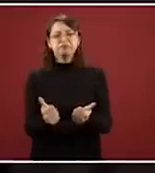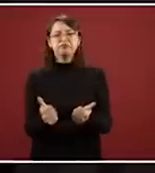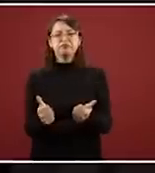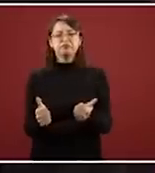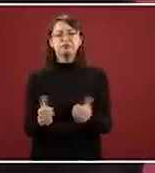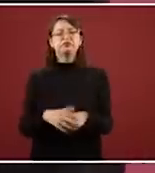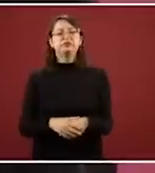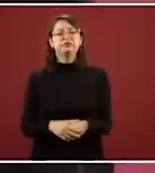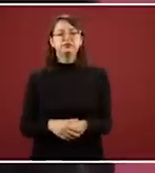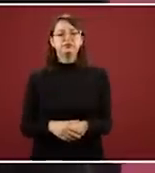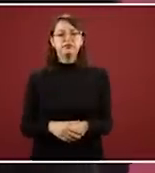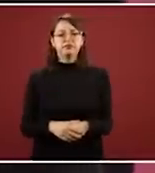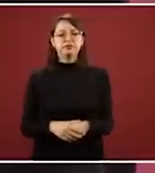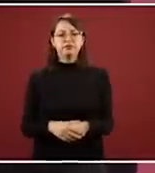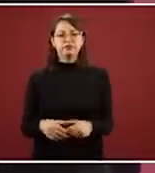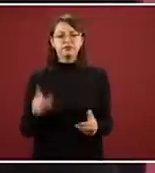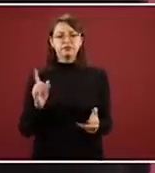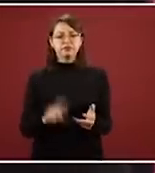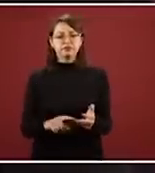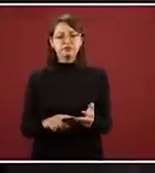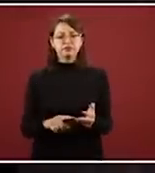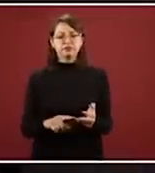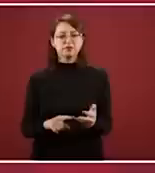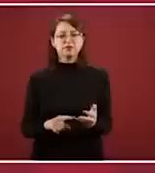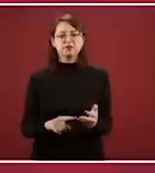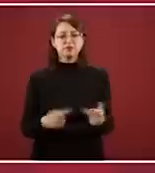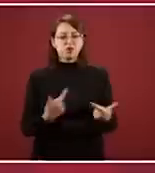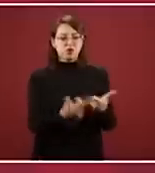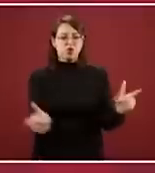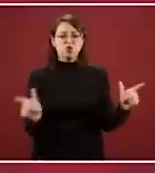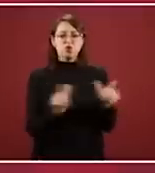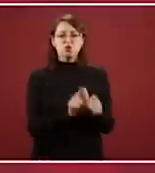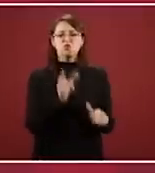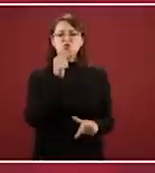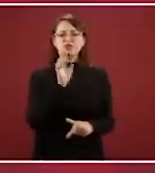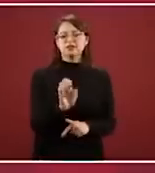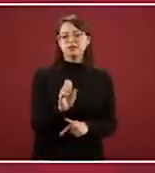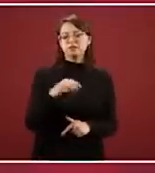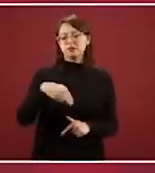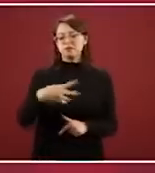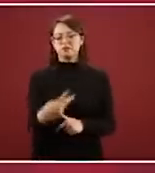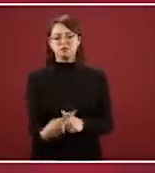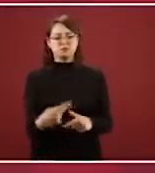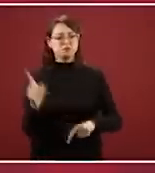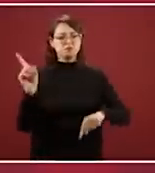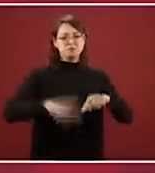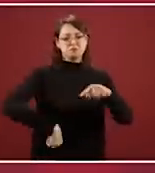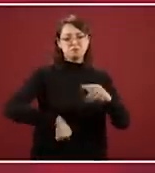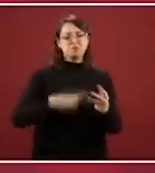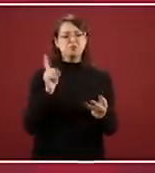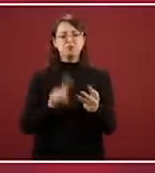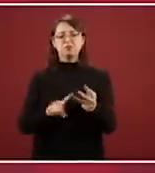si no hay Estado Mayor Presidencial, si no hay pensiones para